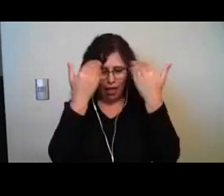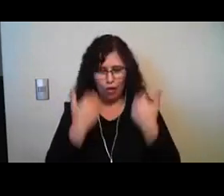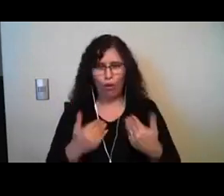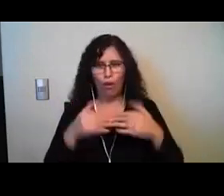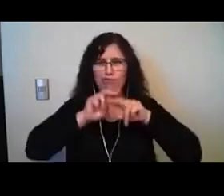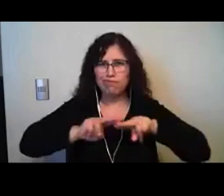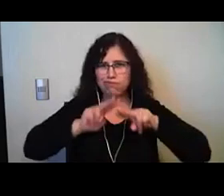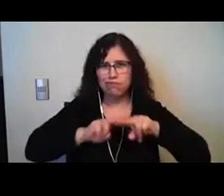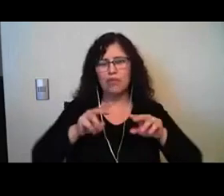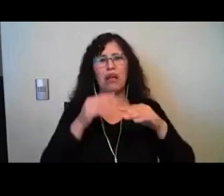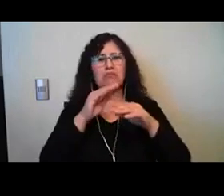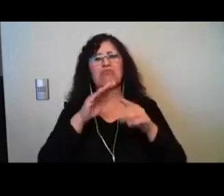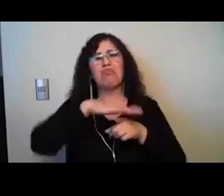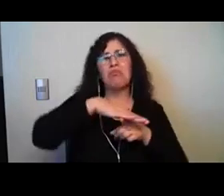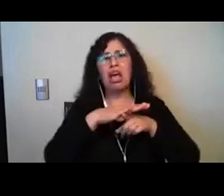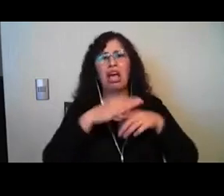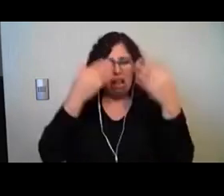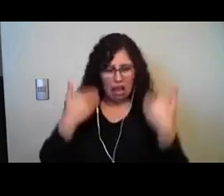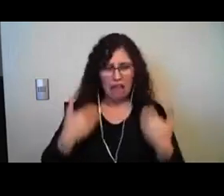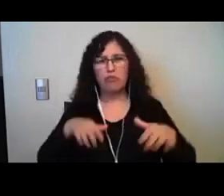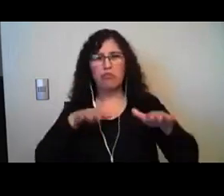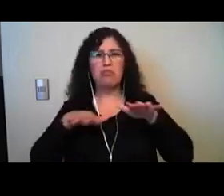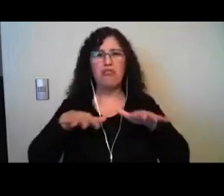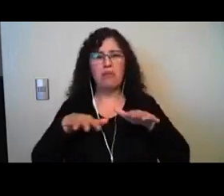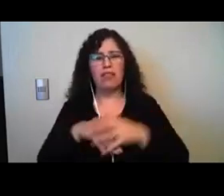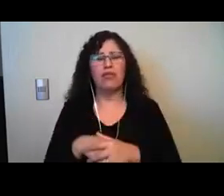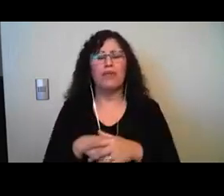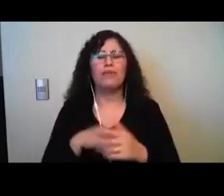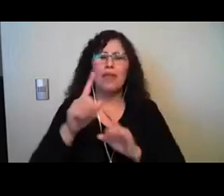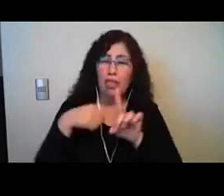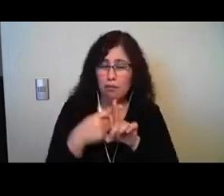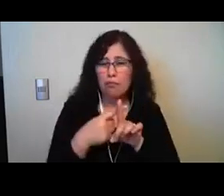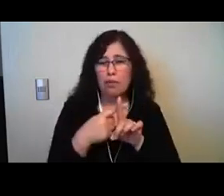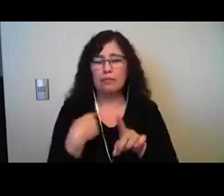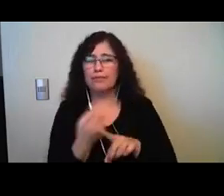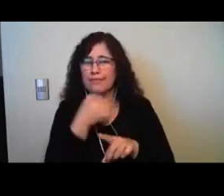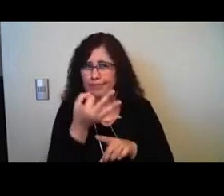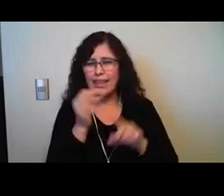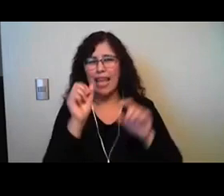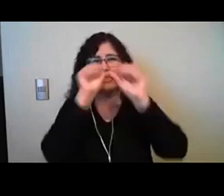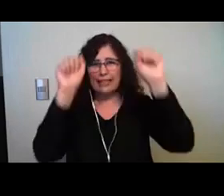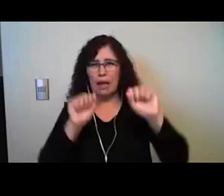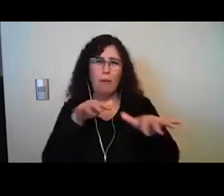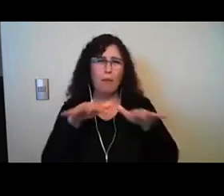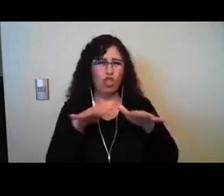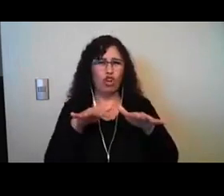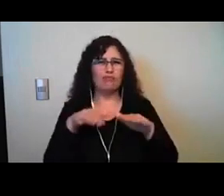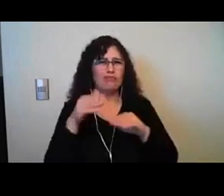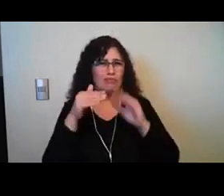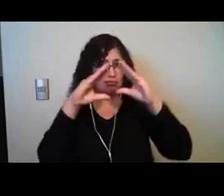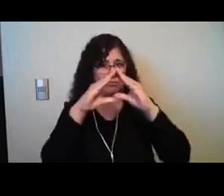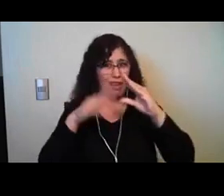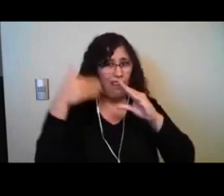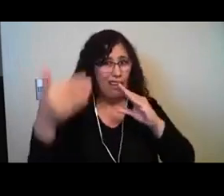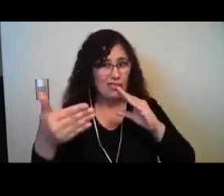de ejecutar un movimiento, ¿ya? Cuando hablamos además de sistema motor extrapiramidal, también se le denomina